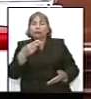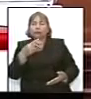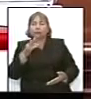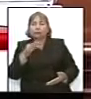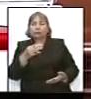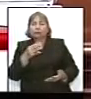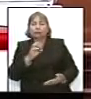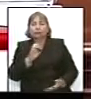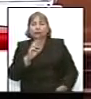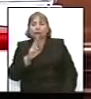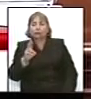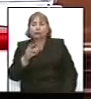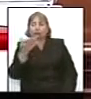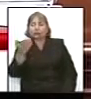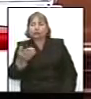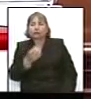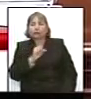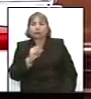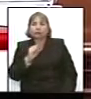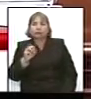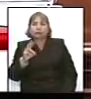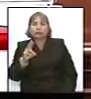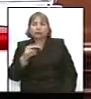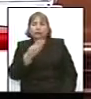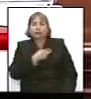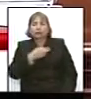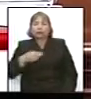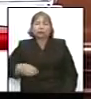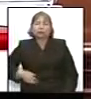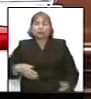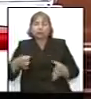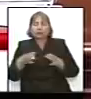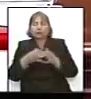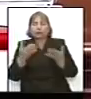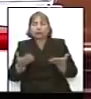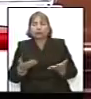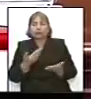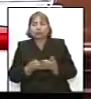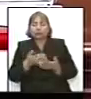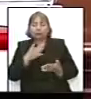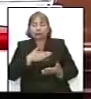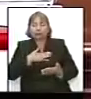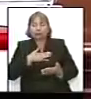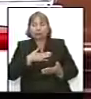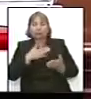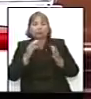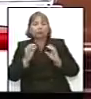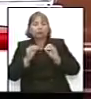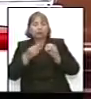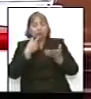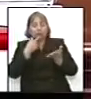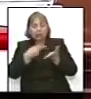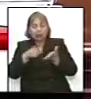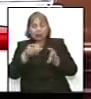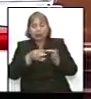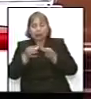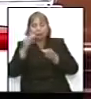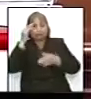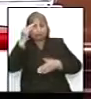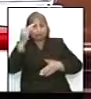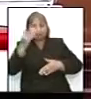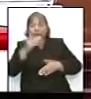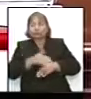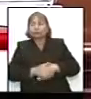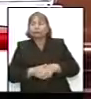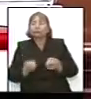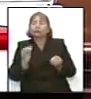416-2018-2019, CR. Señor Daniel Salaverry Villa, presidente del Congreso de la República, presente. De mi consideración, es grato dirigirme a usted para saludarlo y a